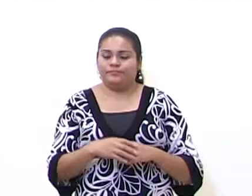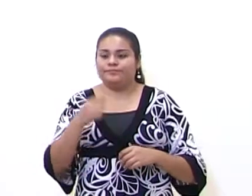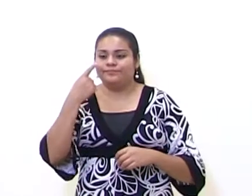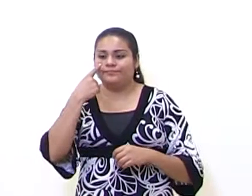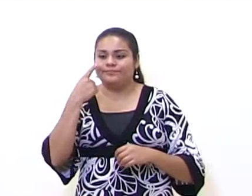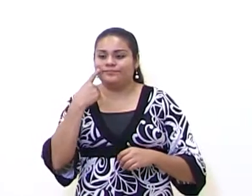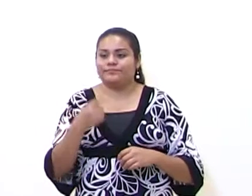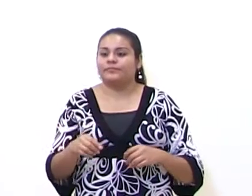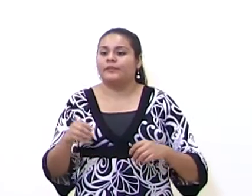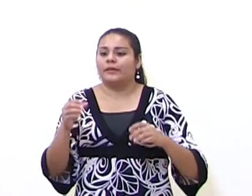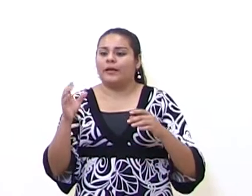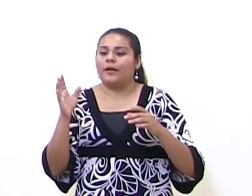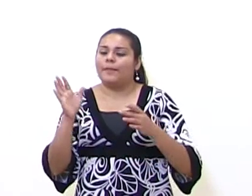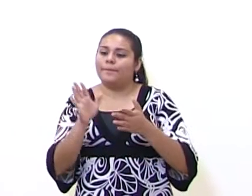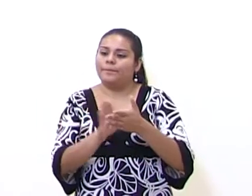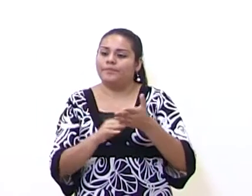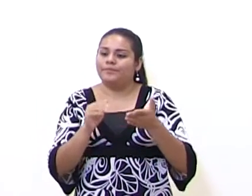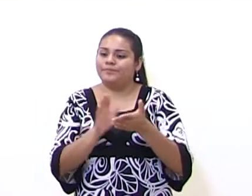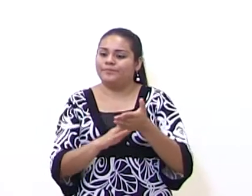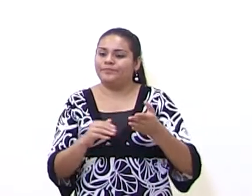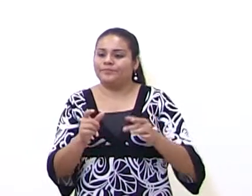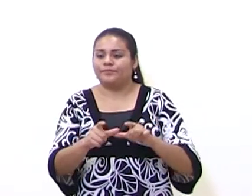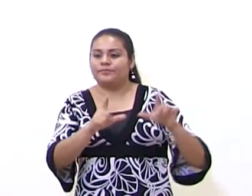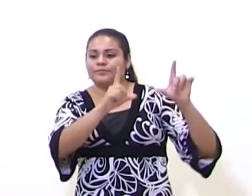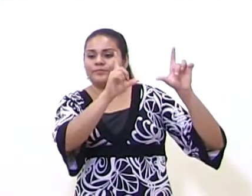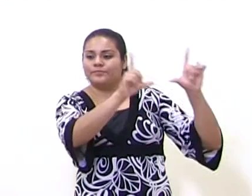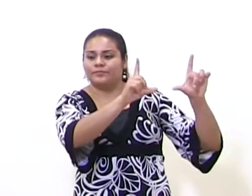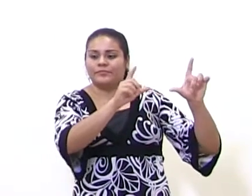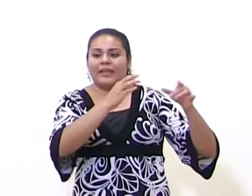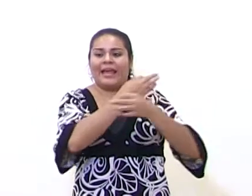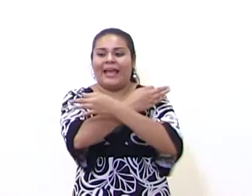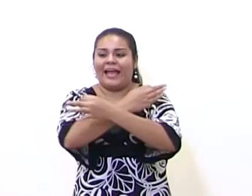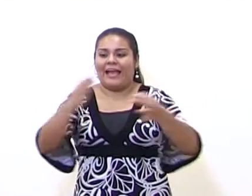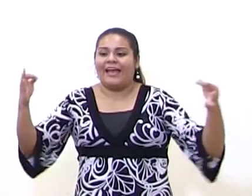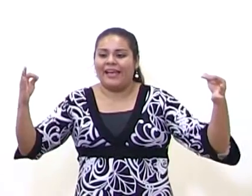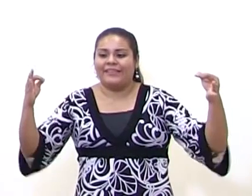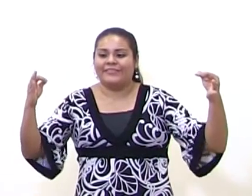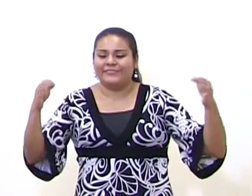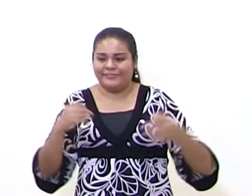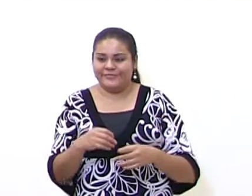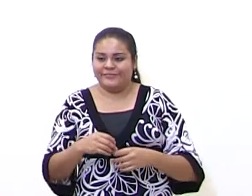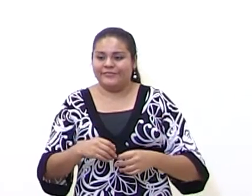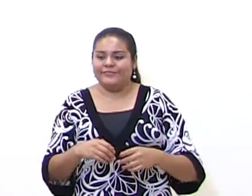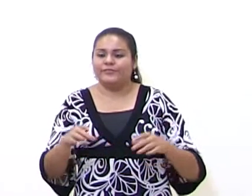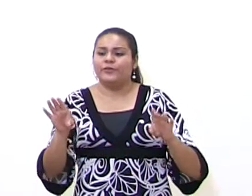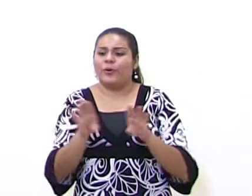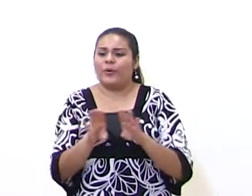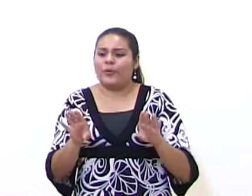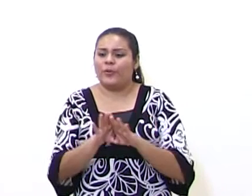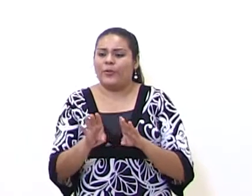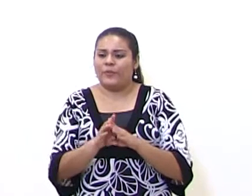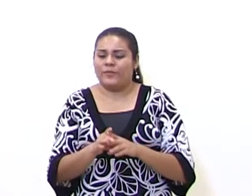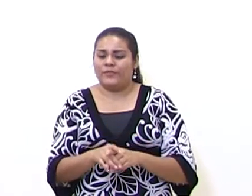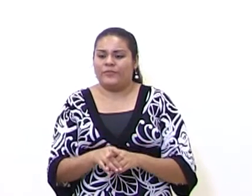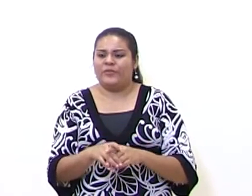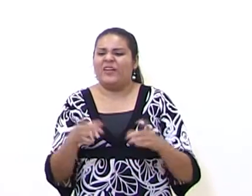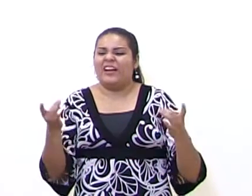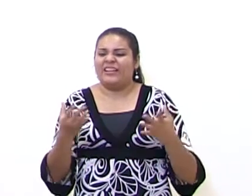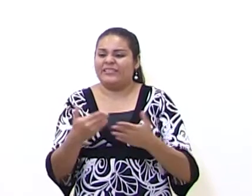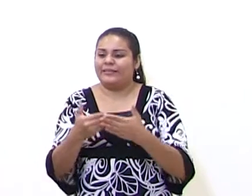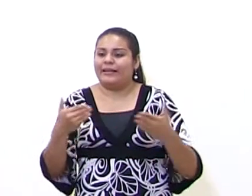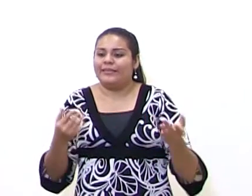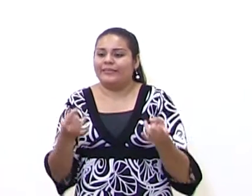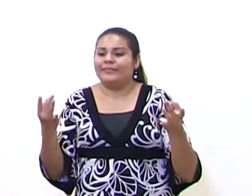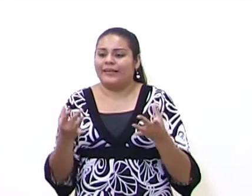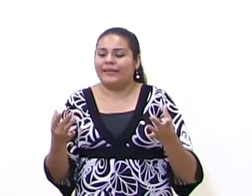mensajes publicitarios mediante encuesta, el cual pues vamos a desarrollar a lo largo de